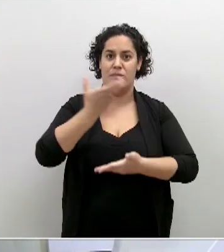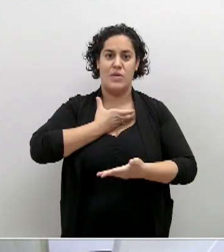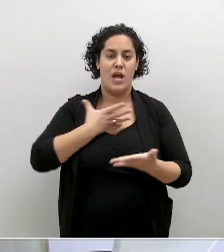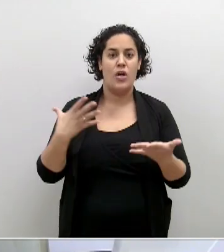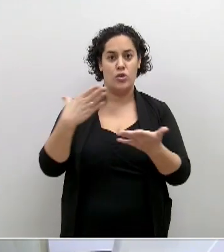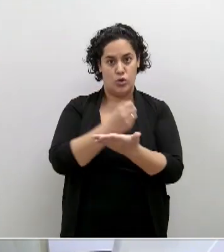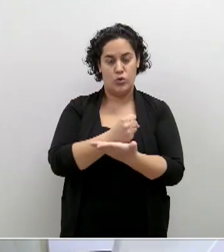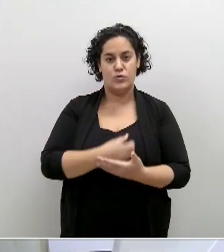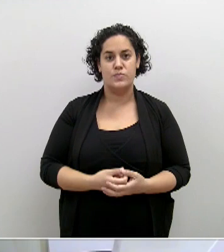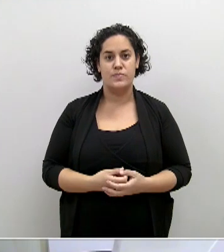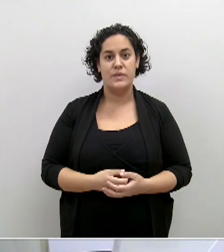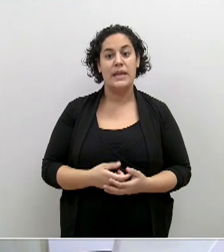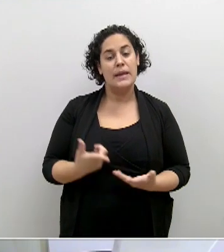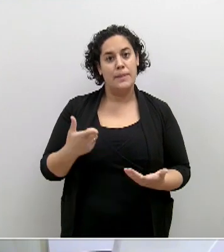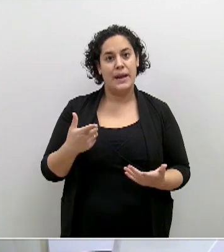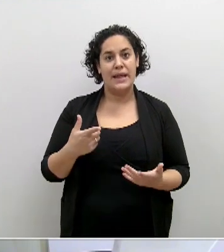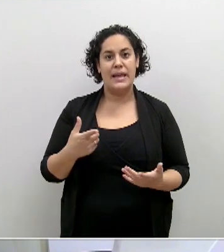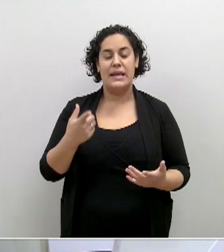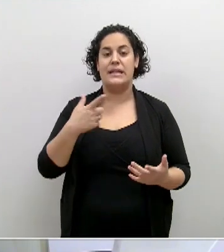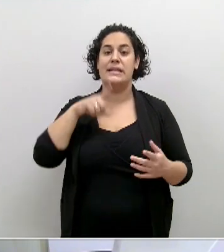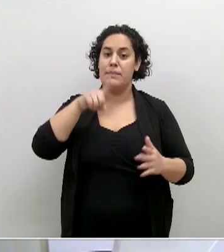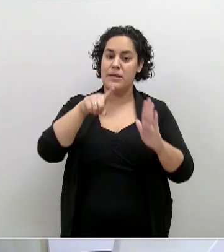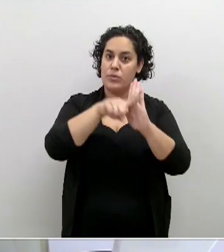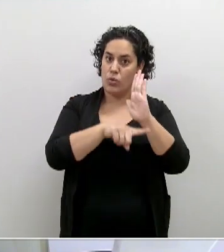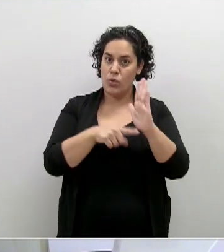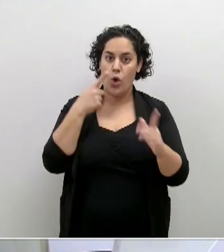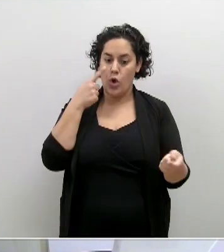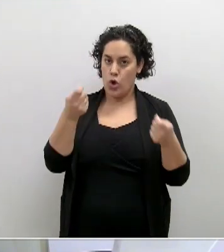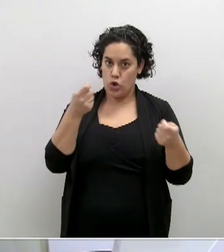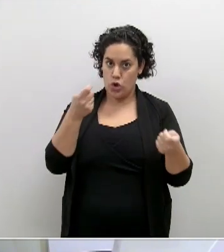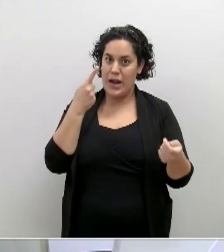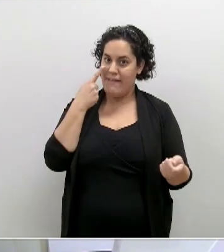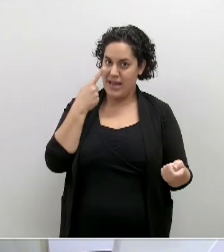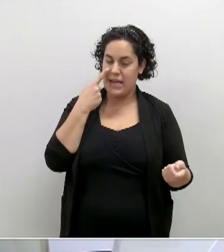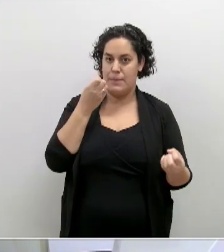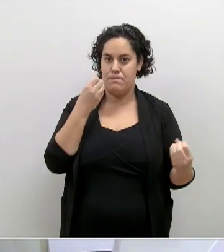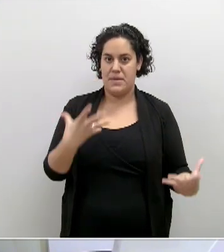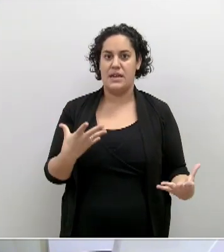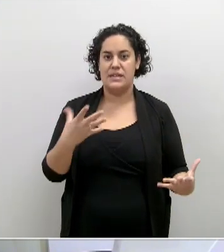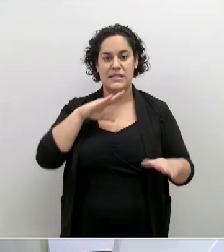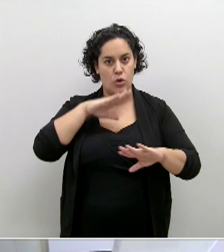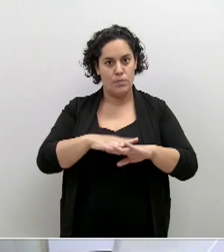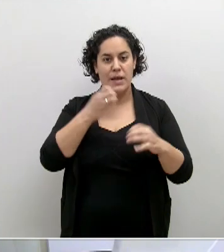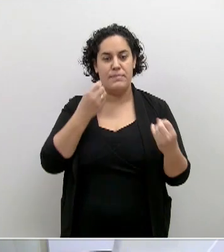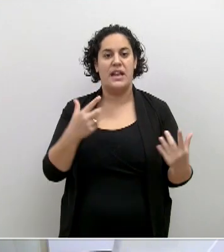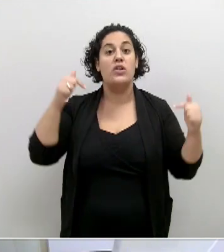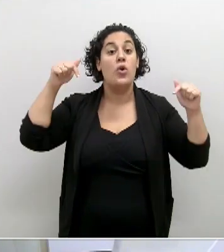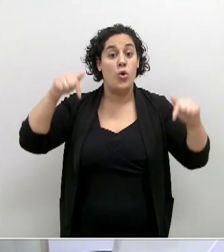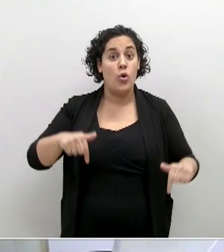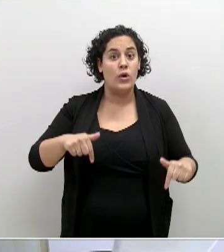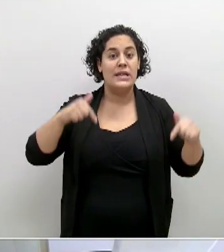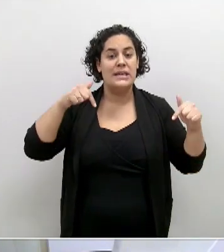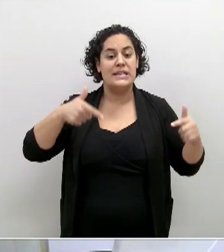el celo en la vigilancia del cumplimiento de estas medidas. A día de hoy ya se han cursado más